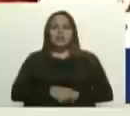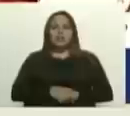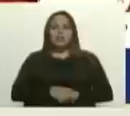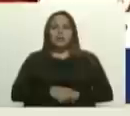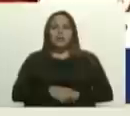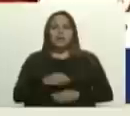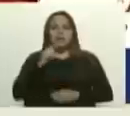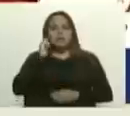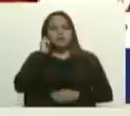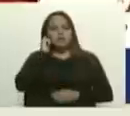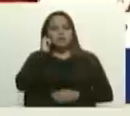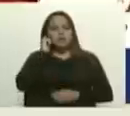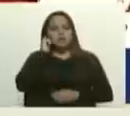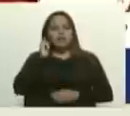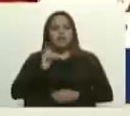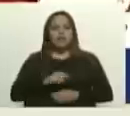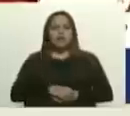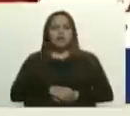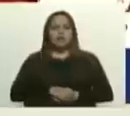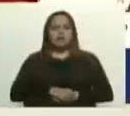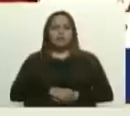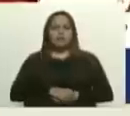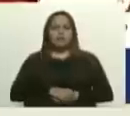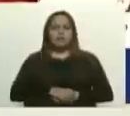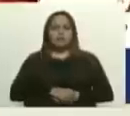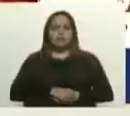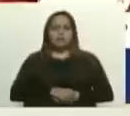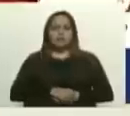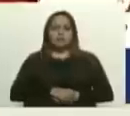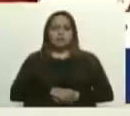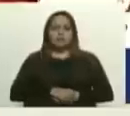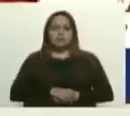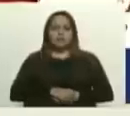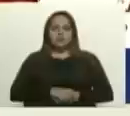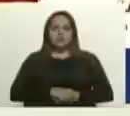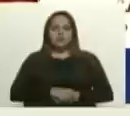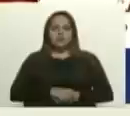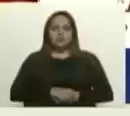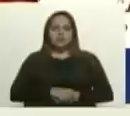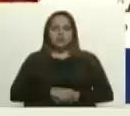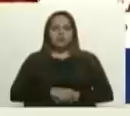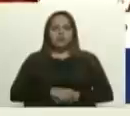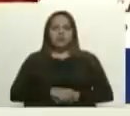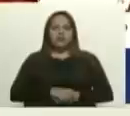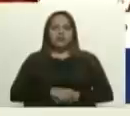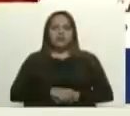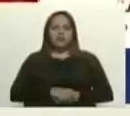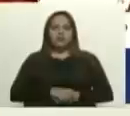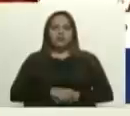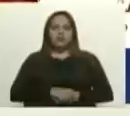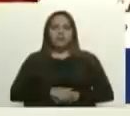en una locución que cuando él se fue ya Venezuela estaba en el colapso,